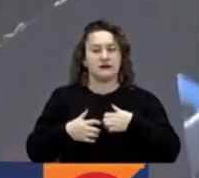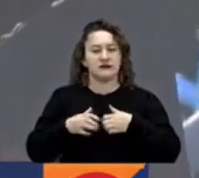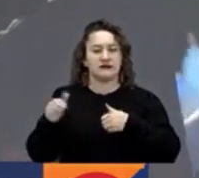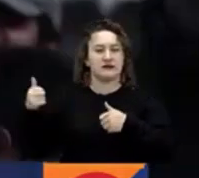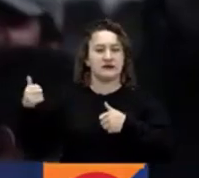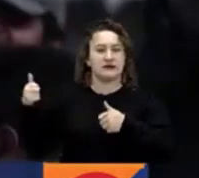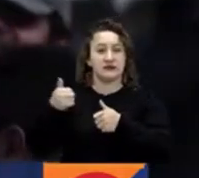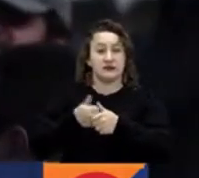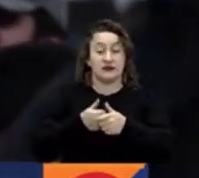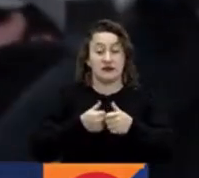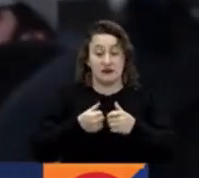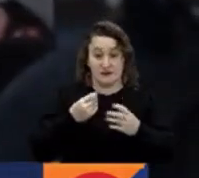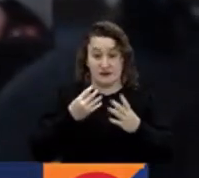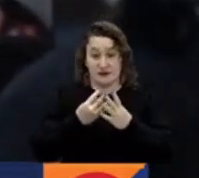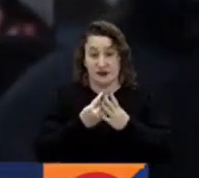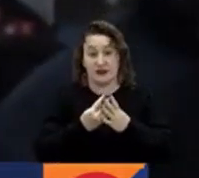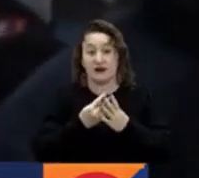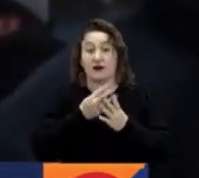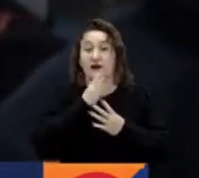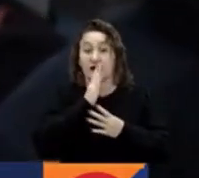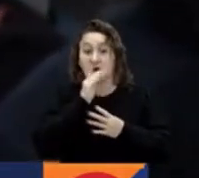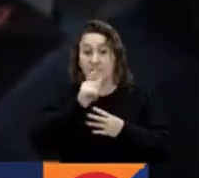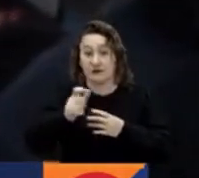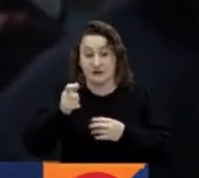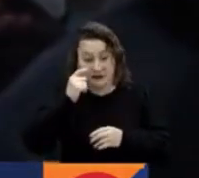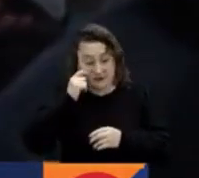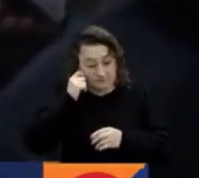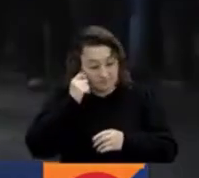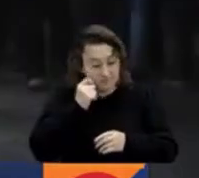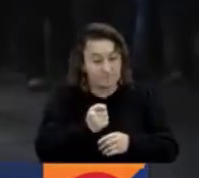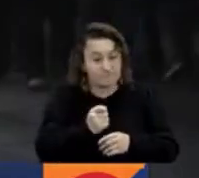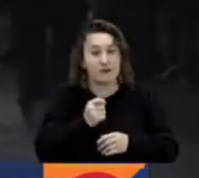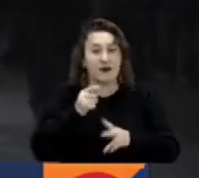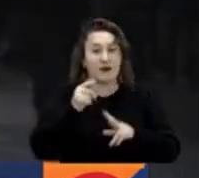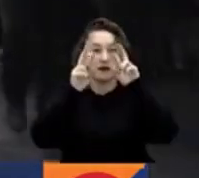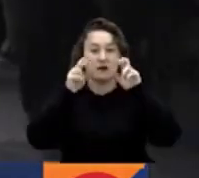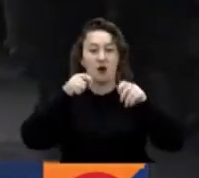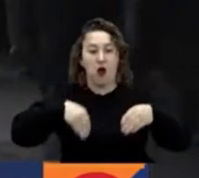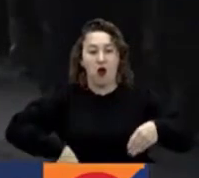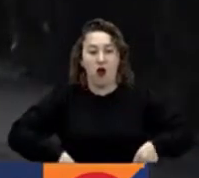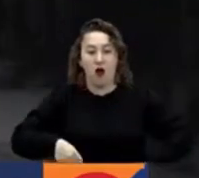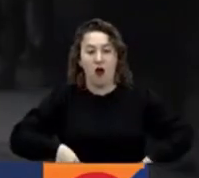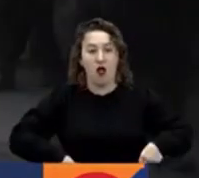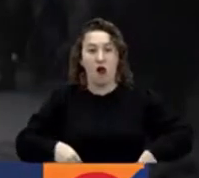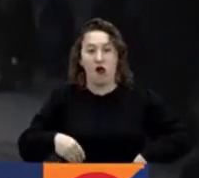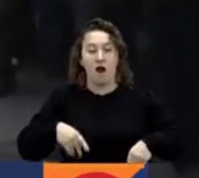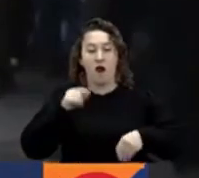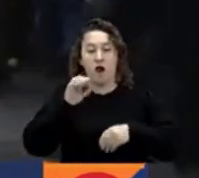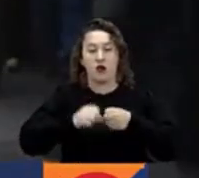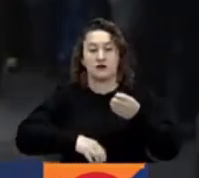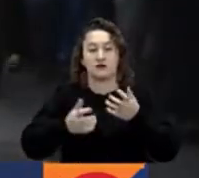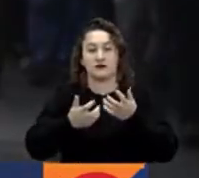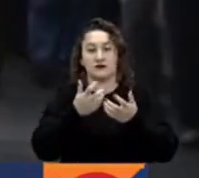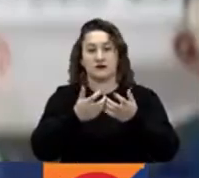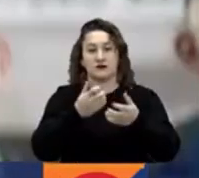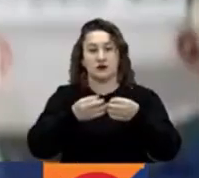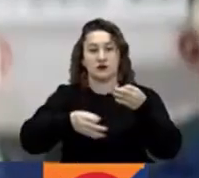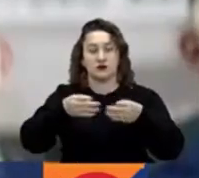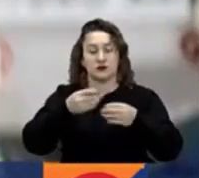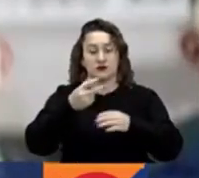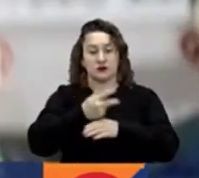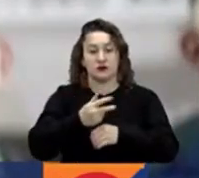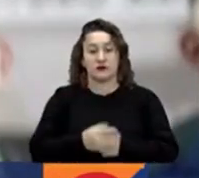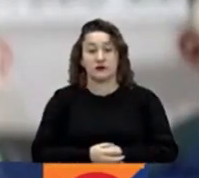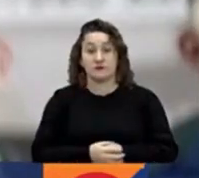desde lo penal contra quienes pusieron la lupa en casos de corrupción y así dieron fuerza al sistema de justicia en Guatemala.